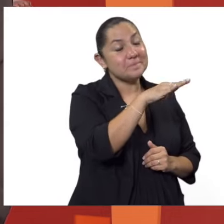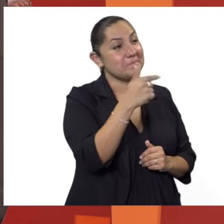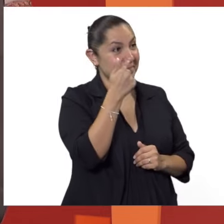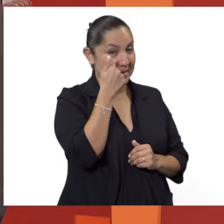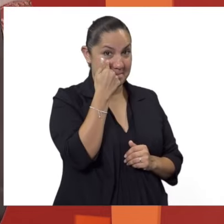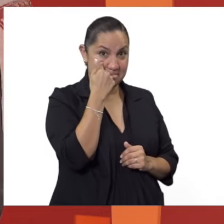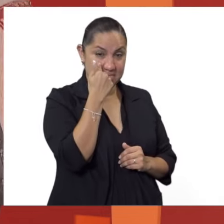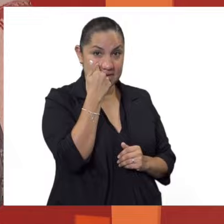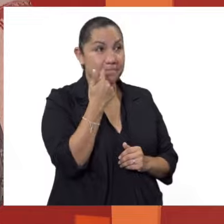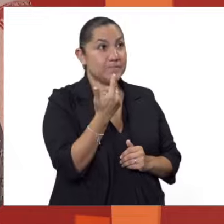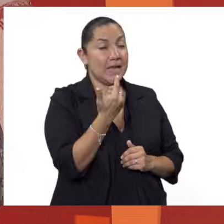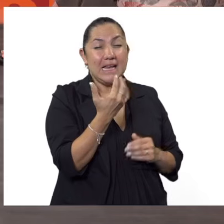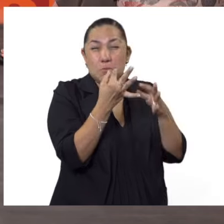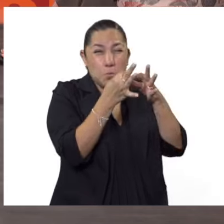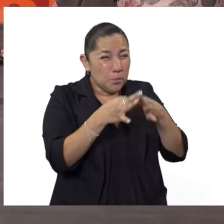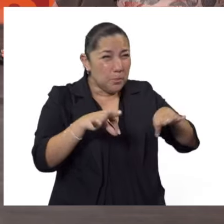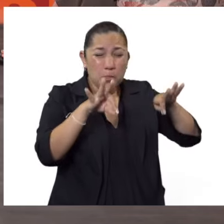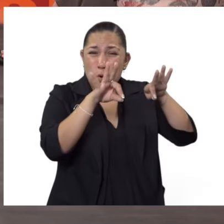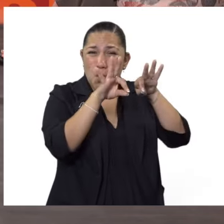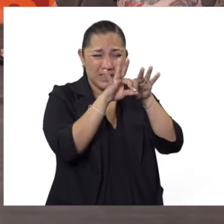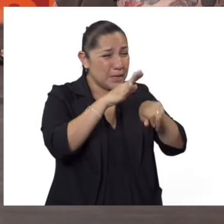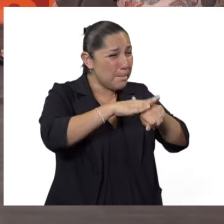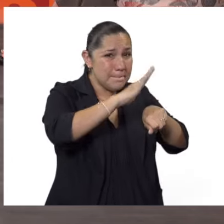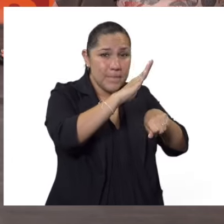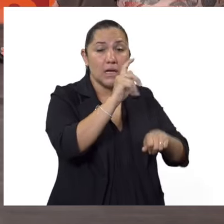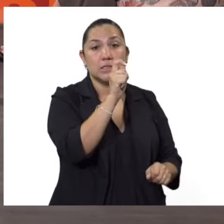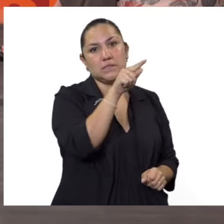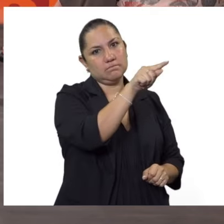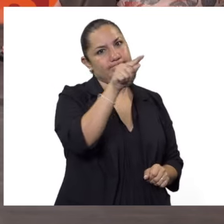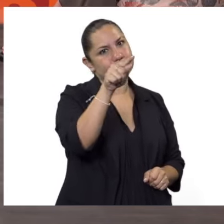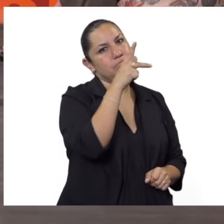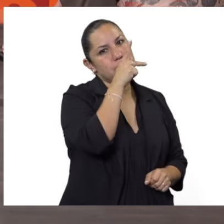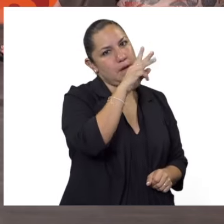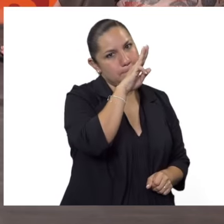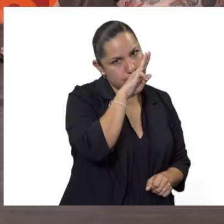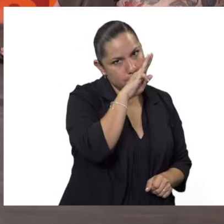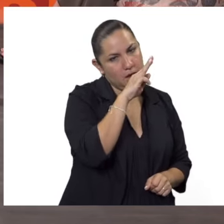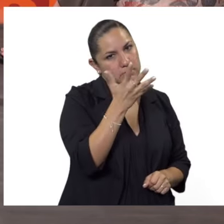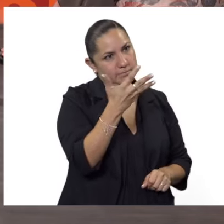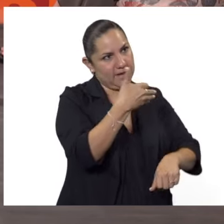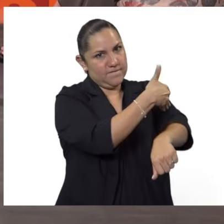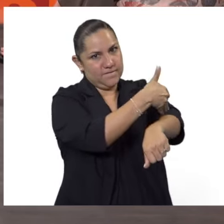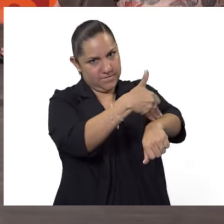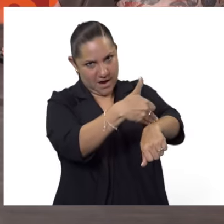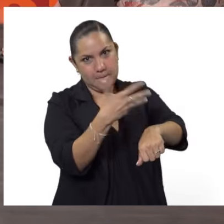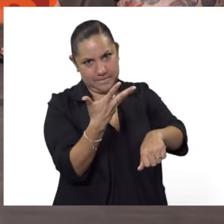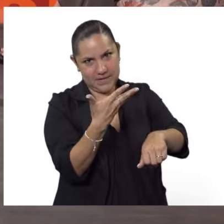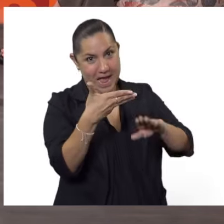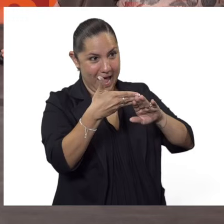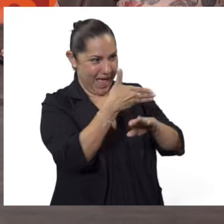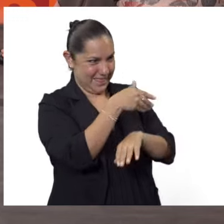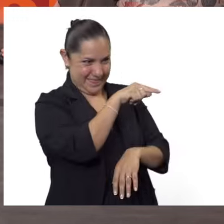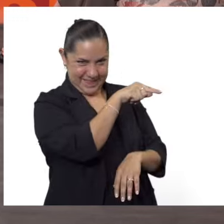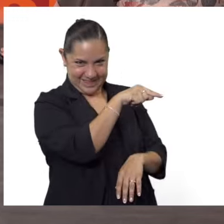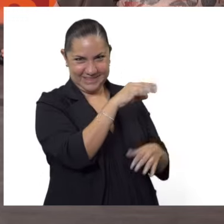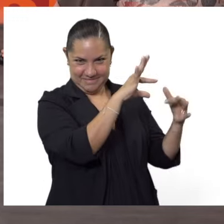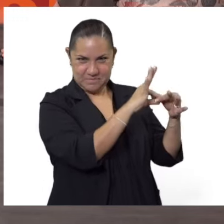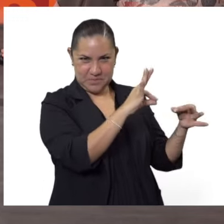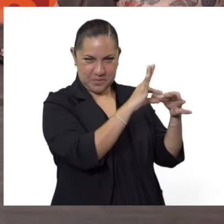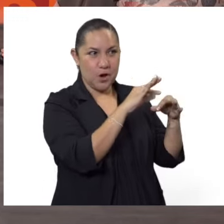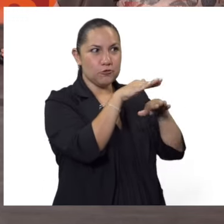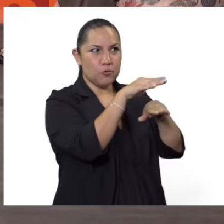e el pilar para que fundamental son los padres papá mamá la